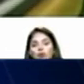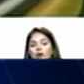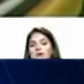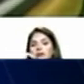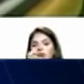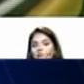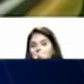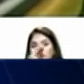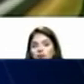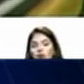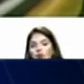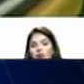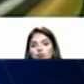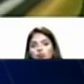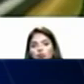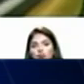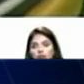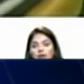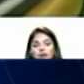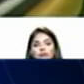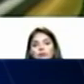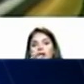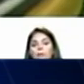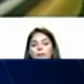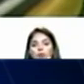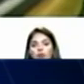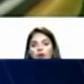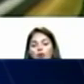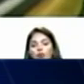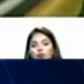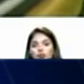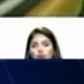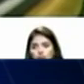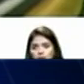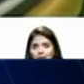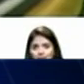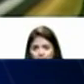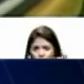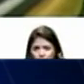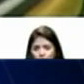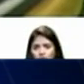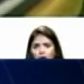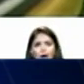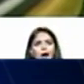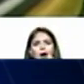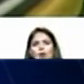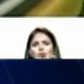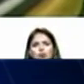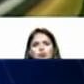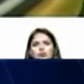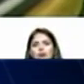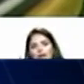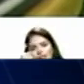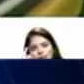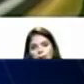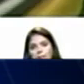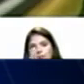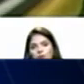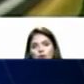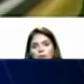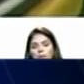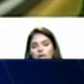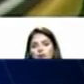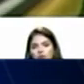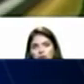Nacional Constituyente, activó el poder constituyente originario, se dirigió al país el 1 de mayo y